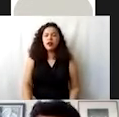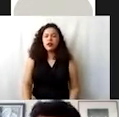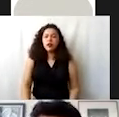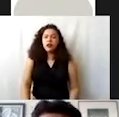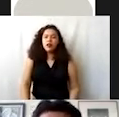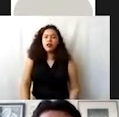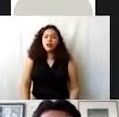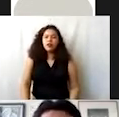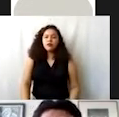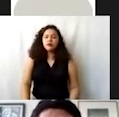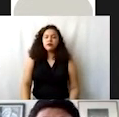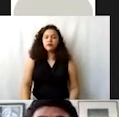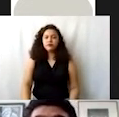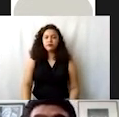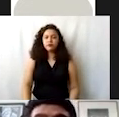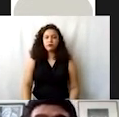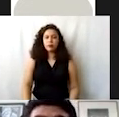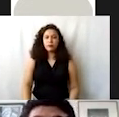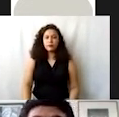Bueno.